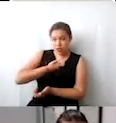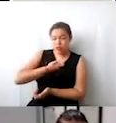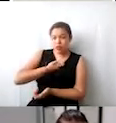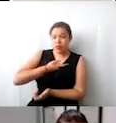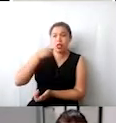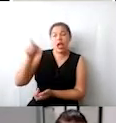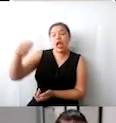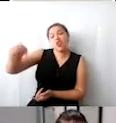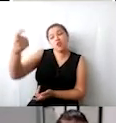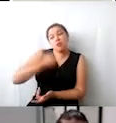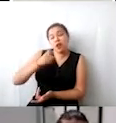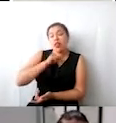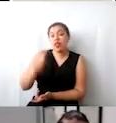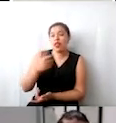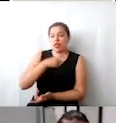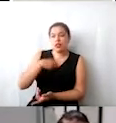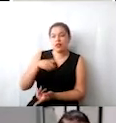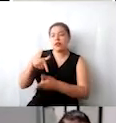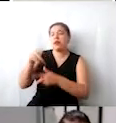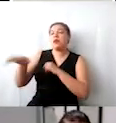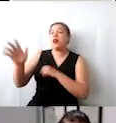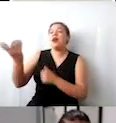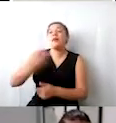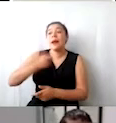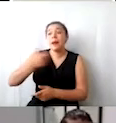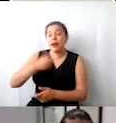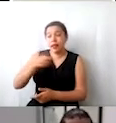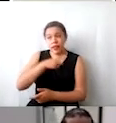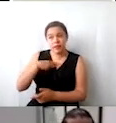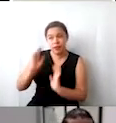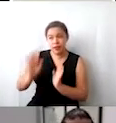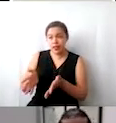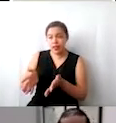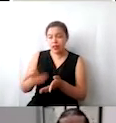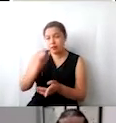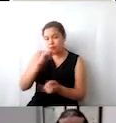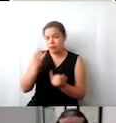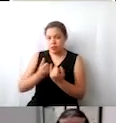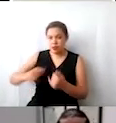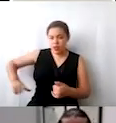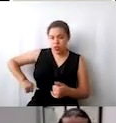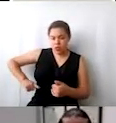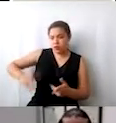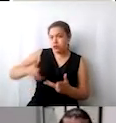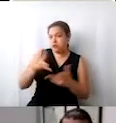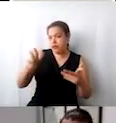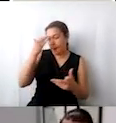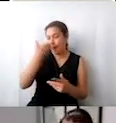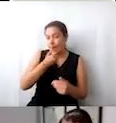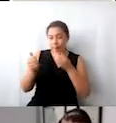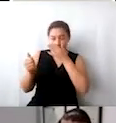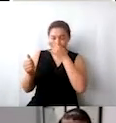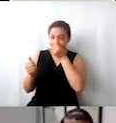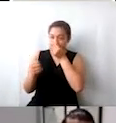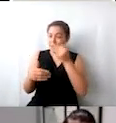pagan los contribuyentes, pues hay que cobrarles. Y el Estado pues, tiene amplias facultades para eso. Pero no les